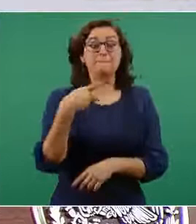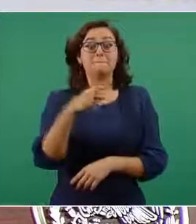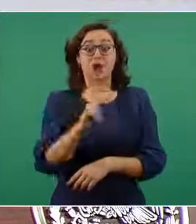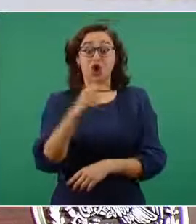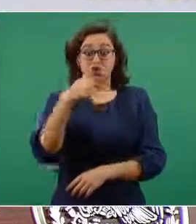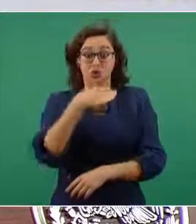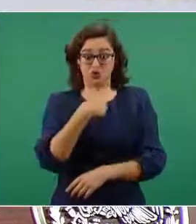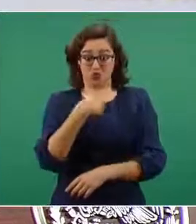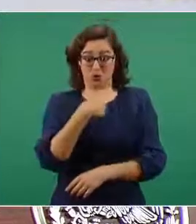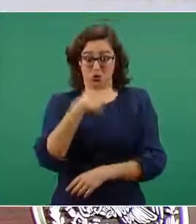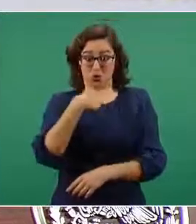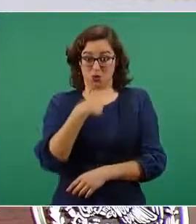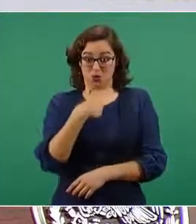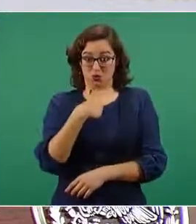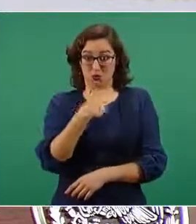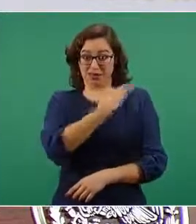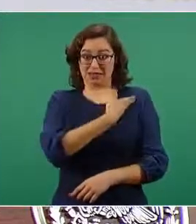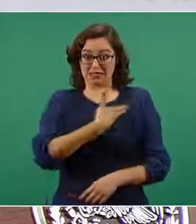me pronuncio,